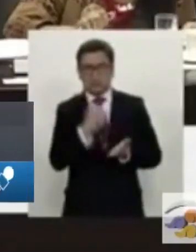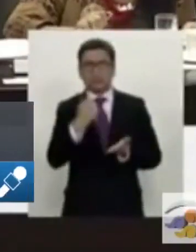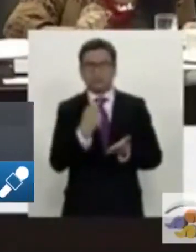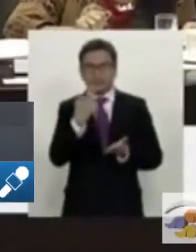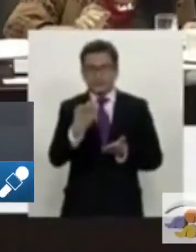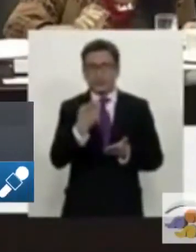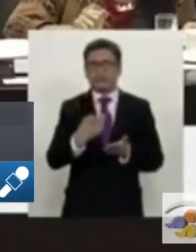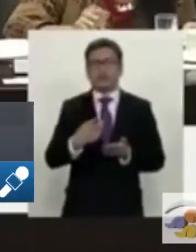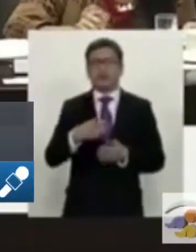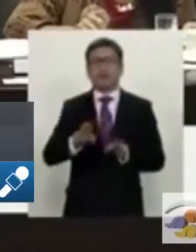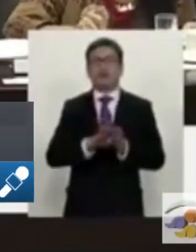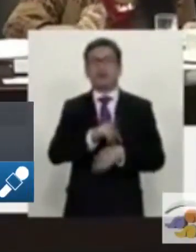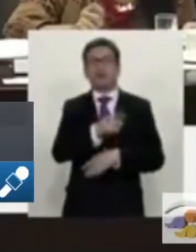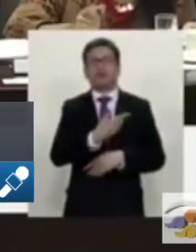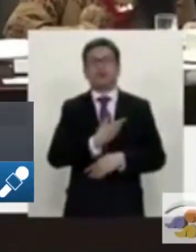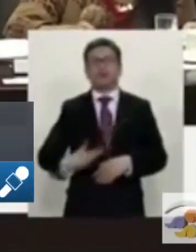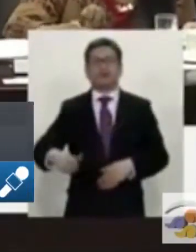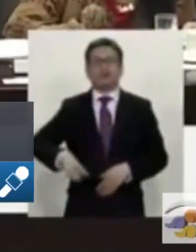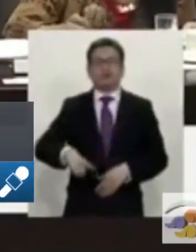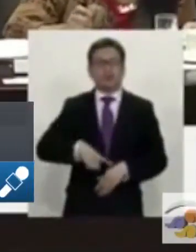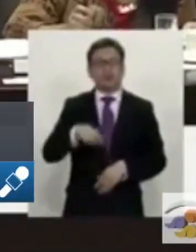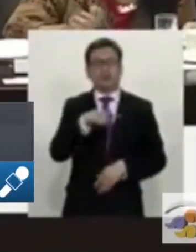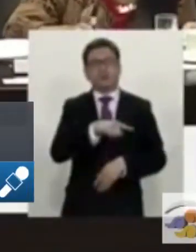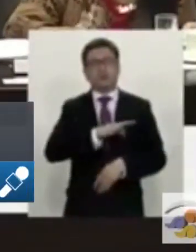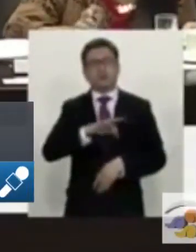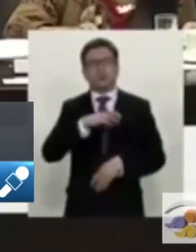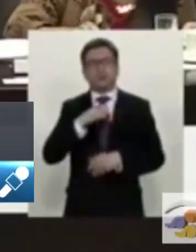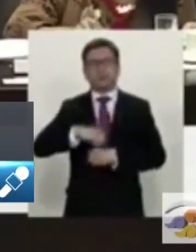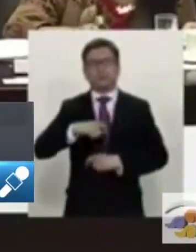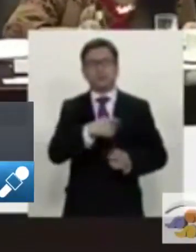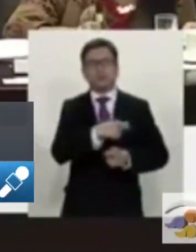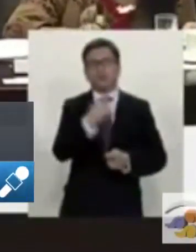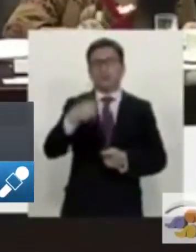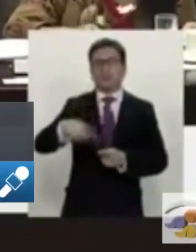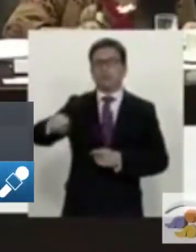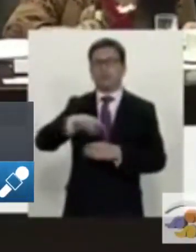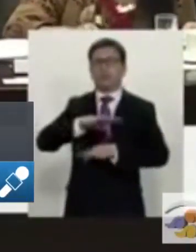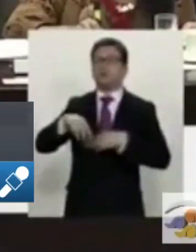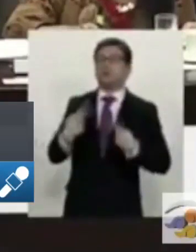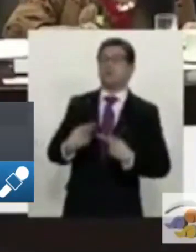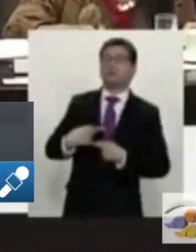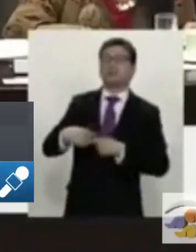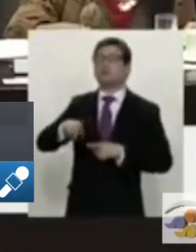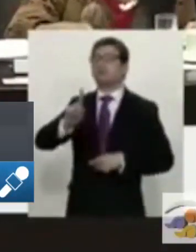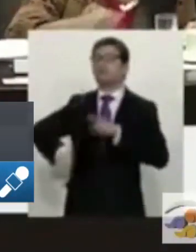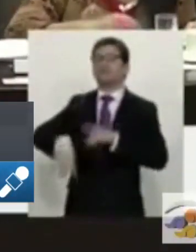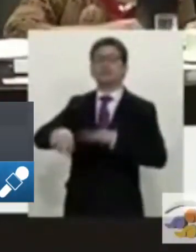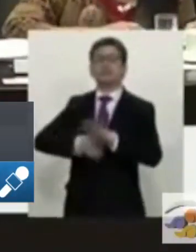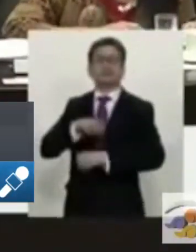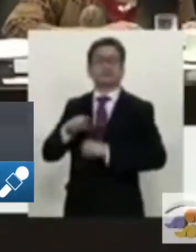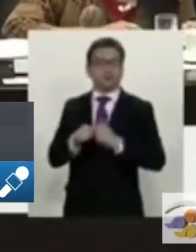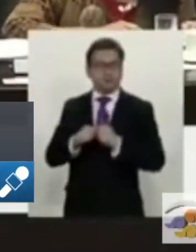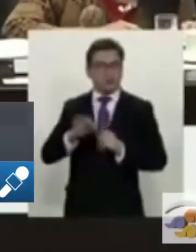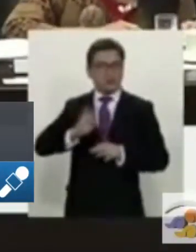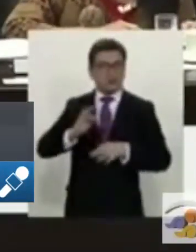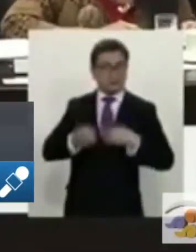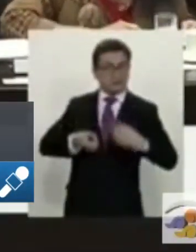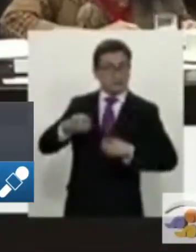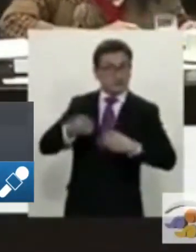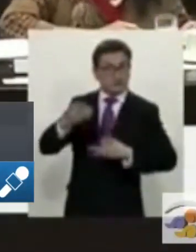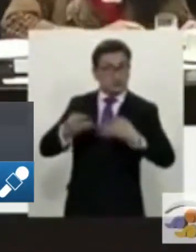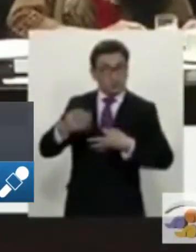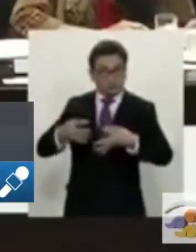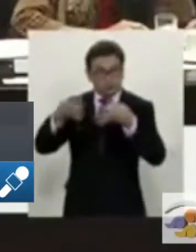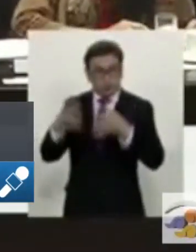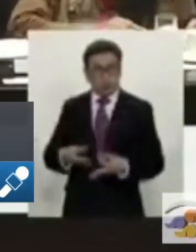estado una carta abierta para disponer de los bienes de una persona incluso sin exista sentencia firme que